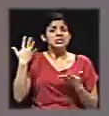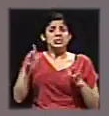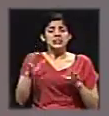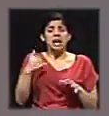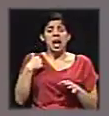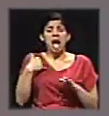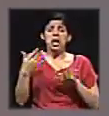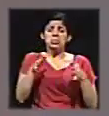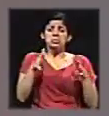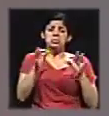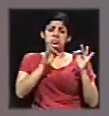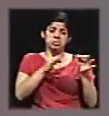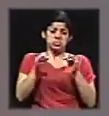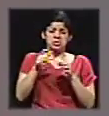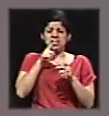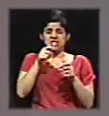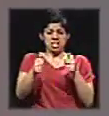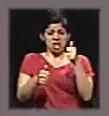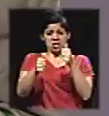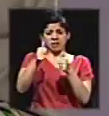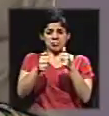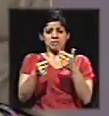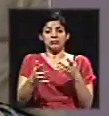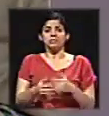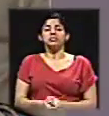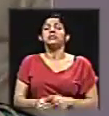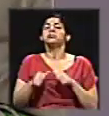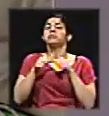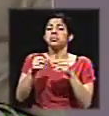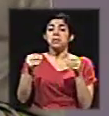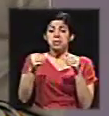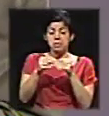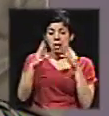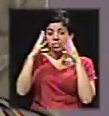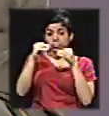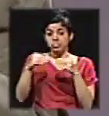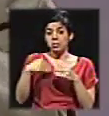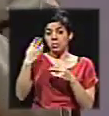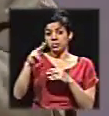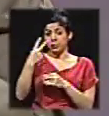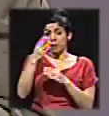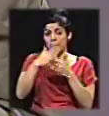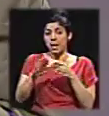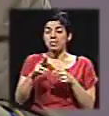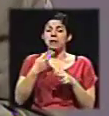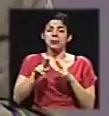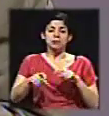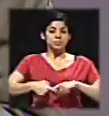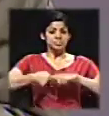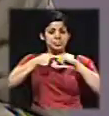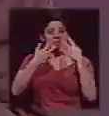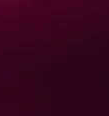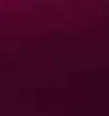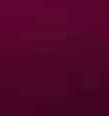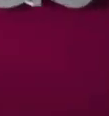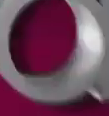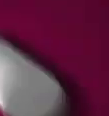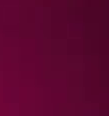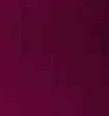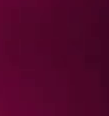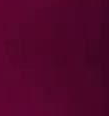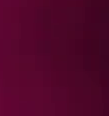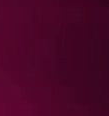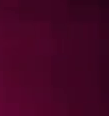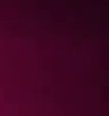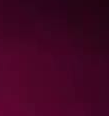menos definido quién iba adelante. Continuaremos con esto en el próximo bloque, después de una breve pausa. Los esperamos aquí.